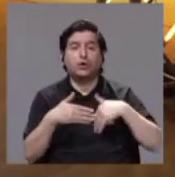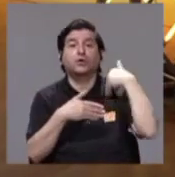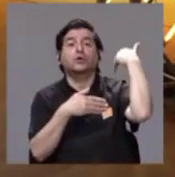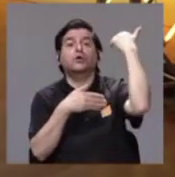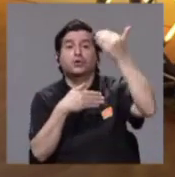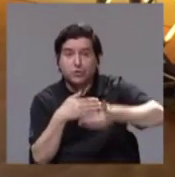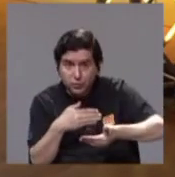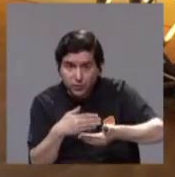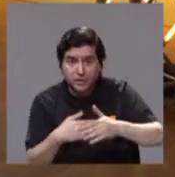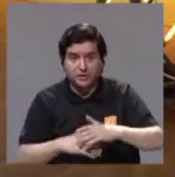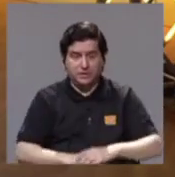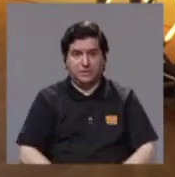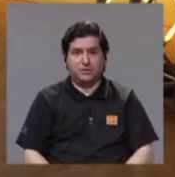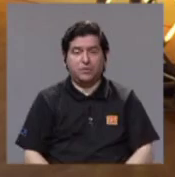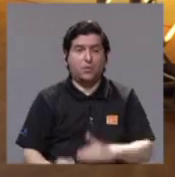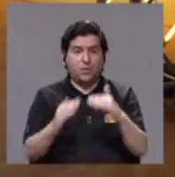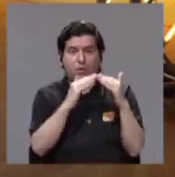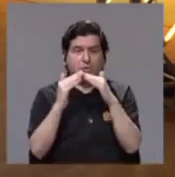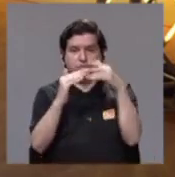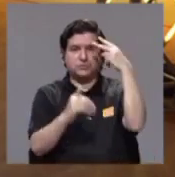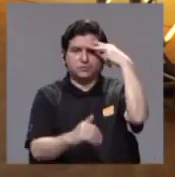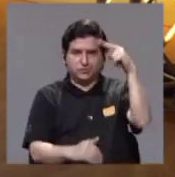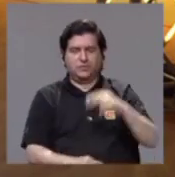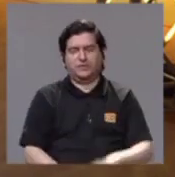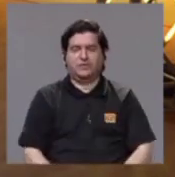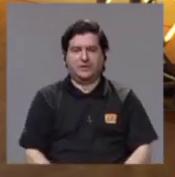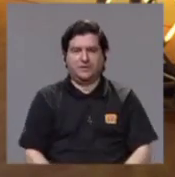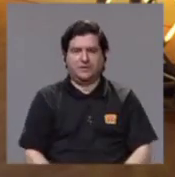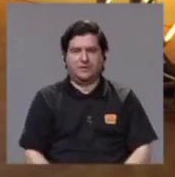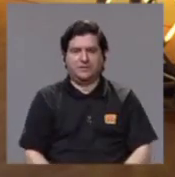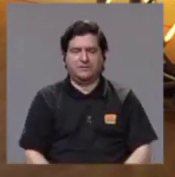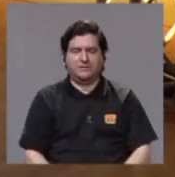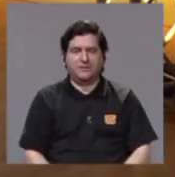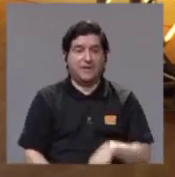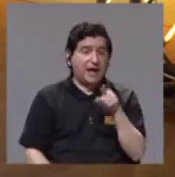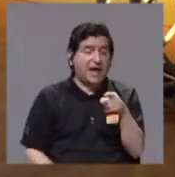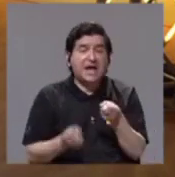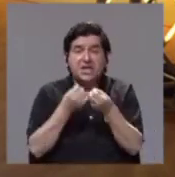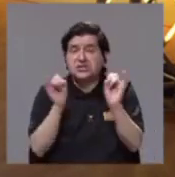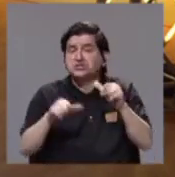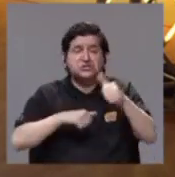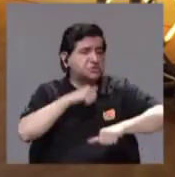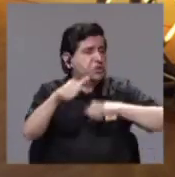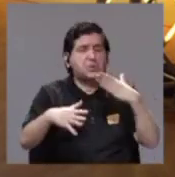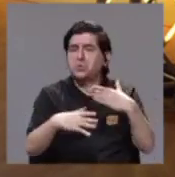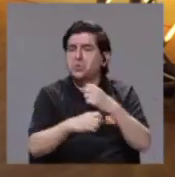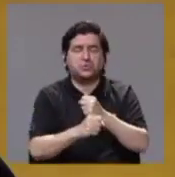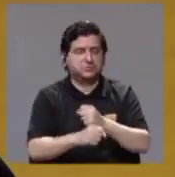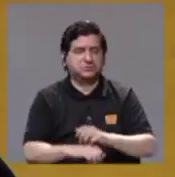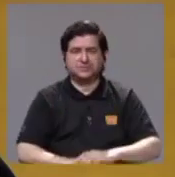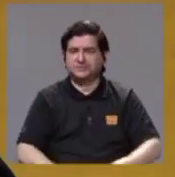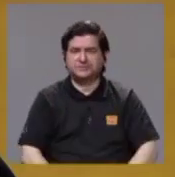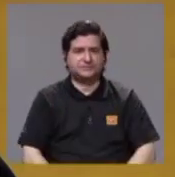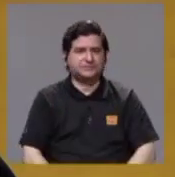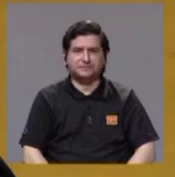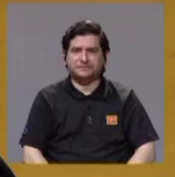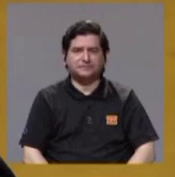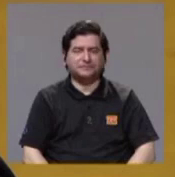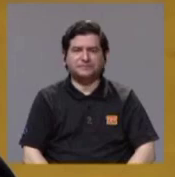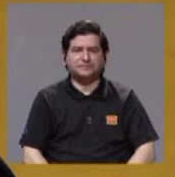va a entrar en la Ciudad de México, México Tenochtitlán, sin librar batalla.